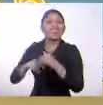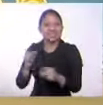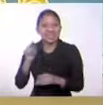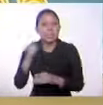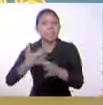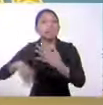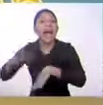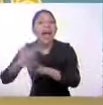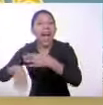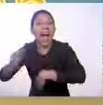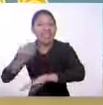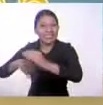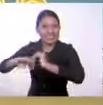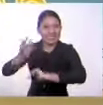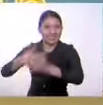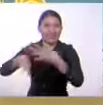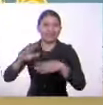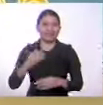¡Mar!